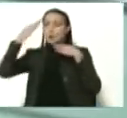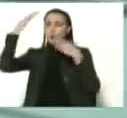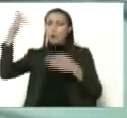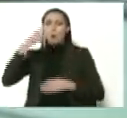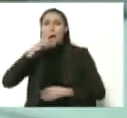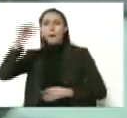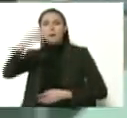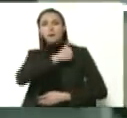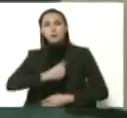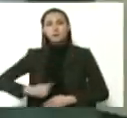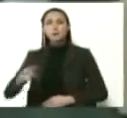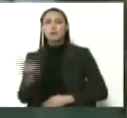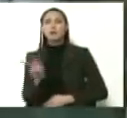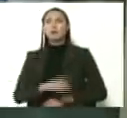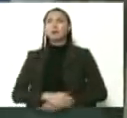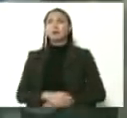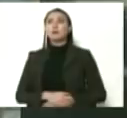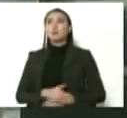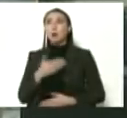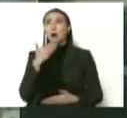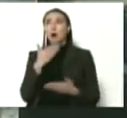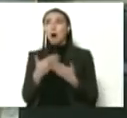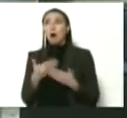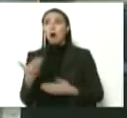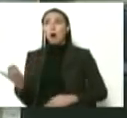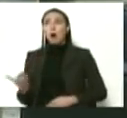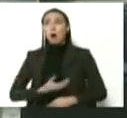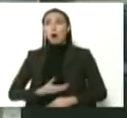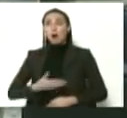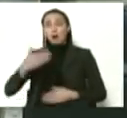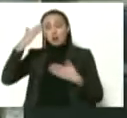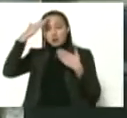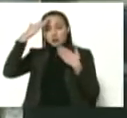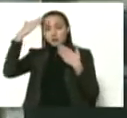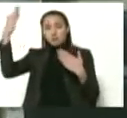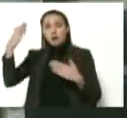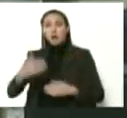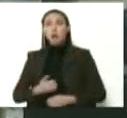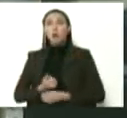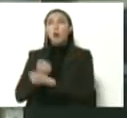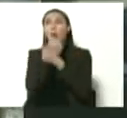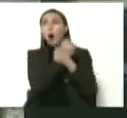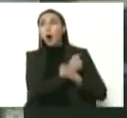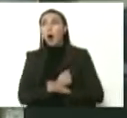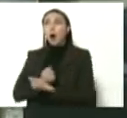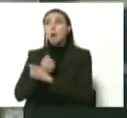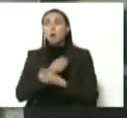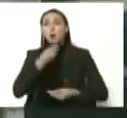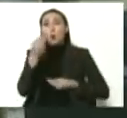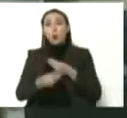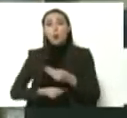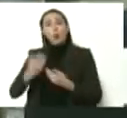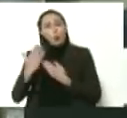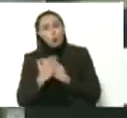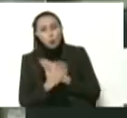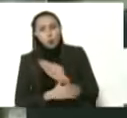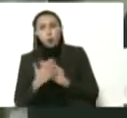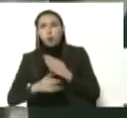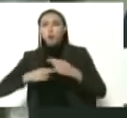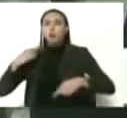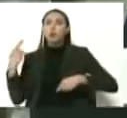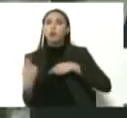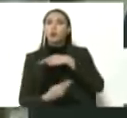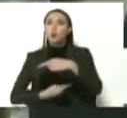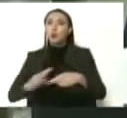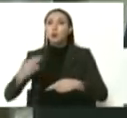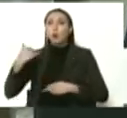presidente. Gracias, alcaldesa. Presidente, un gran saludo amoroso, con afecto, con cariño, revolucionario y patriota